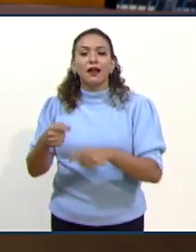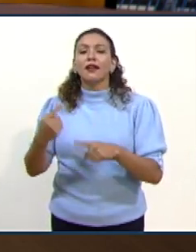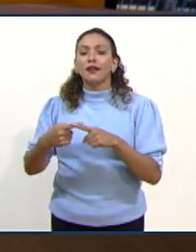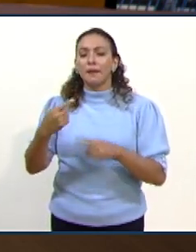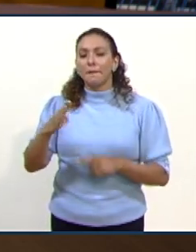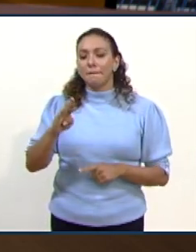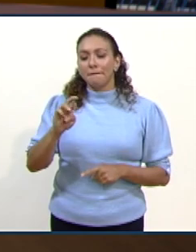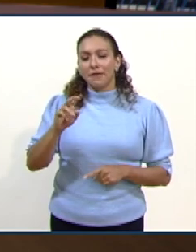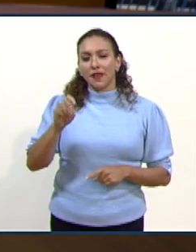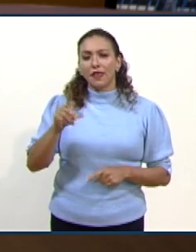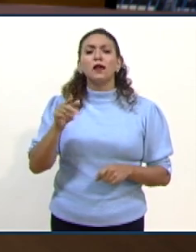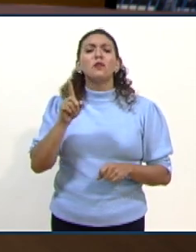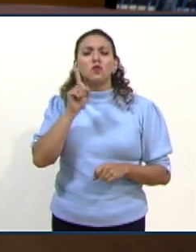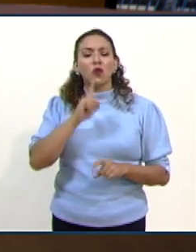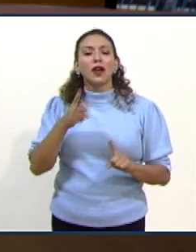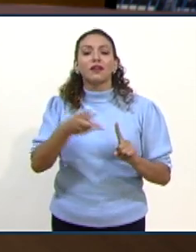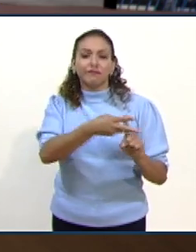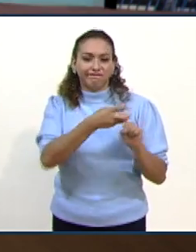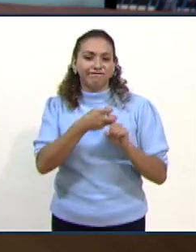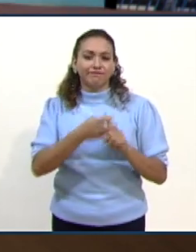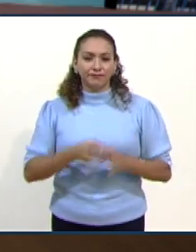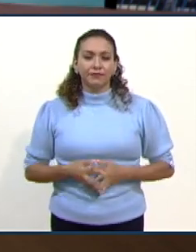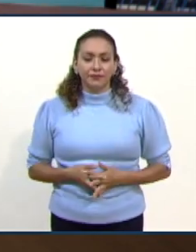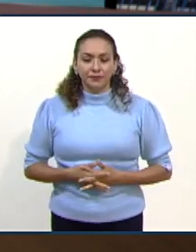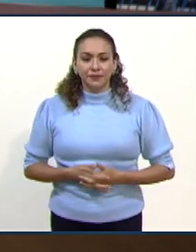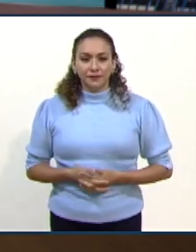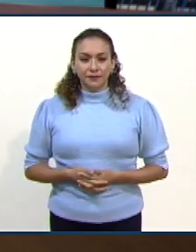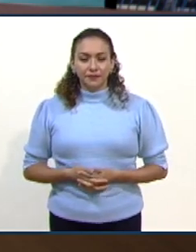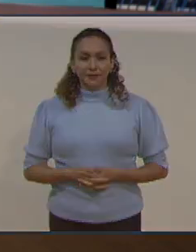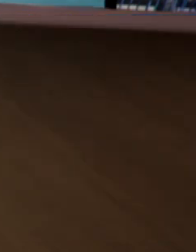procesada por secuestro.